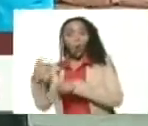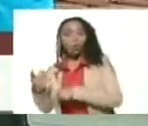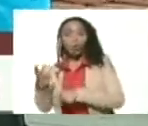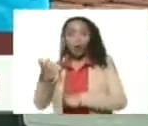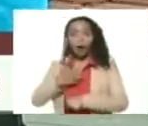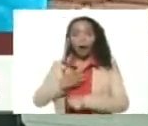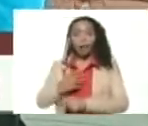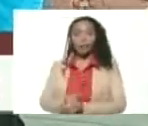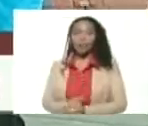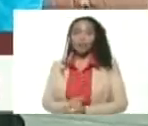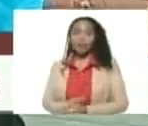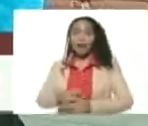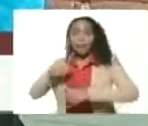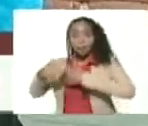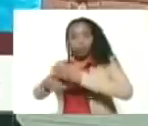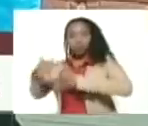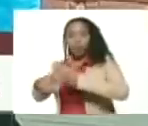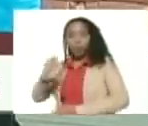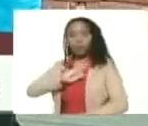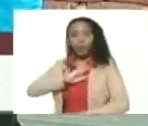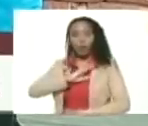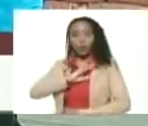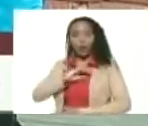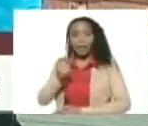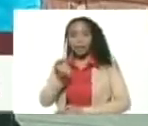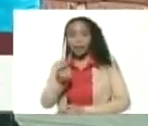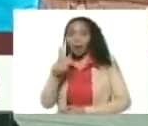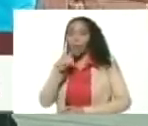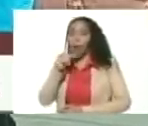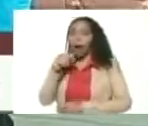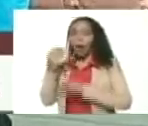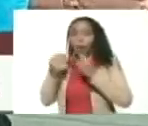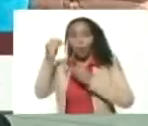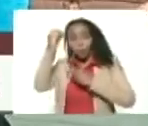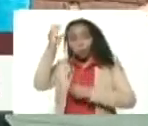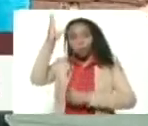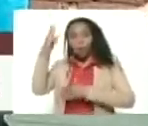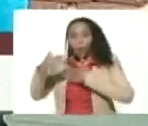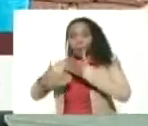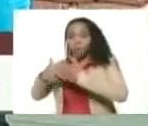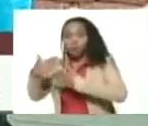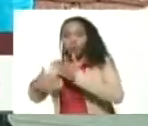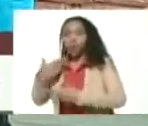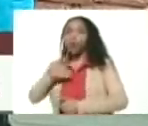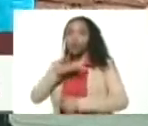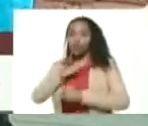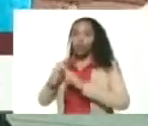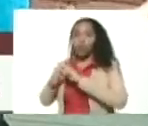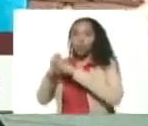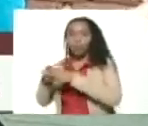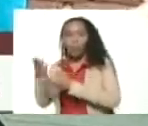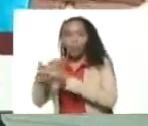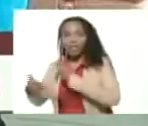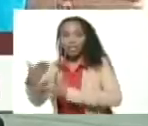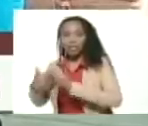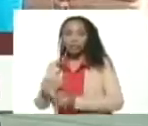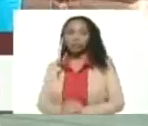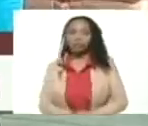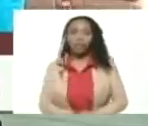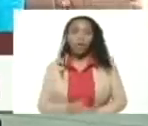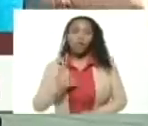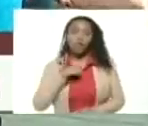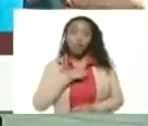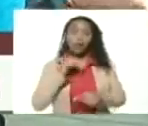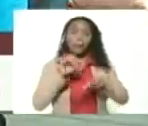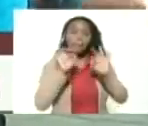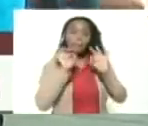Chaguarama, quienes están produciendo su propia semilla y como no tienen todavía la capacidad de procesamiento, nosotros les prestamos el servicio. Correcto, y aquí estamos en el